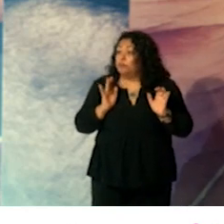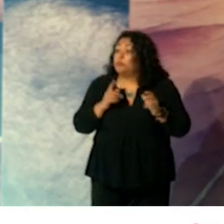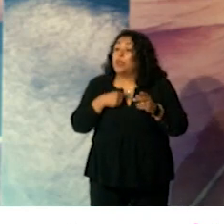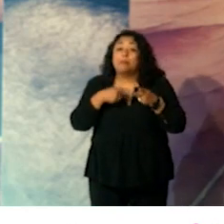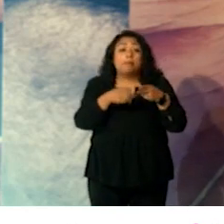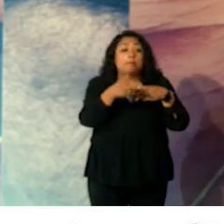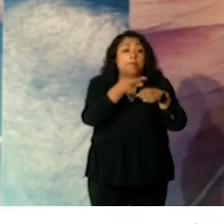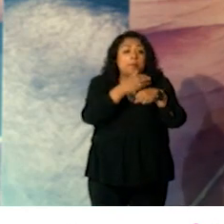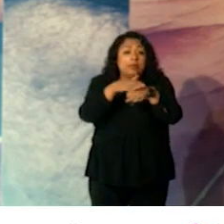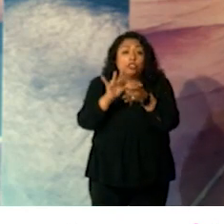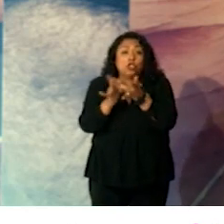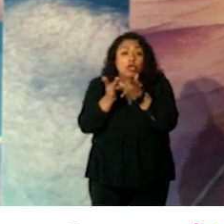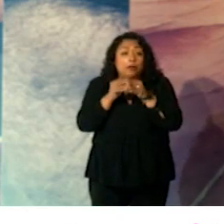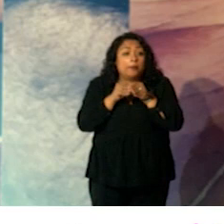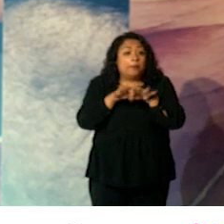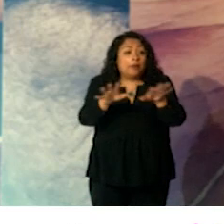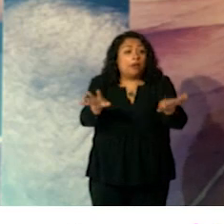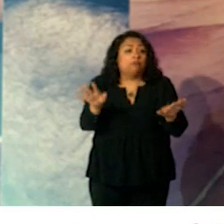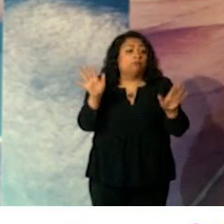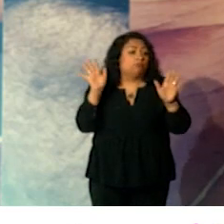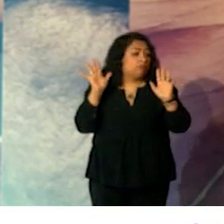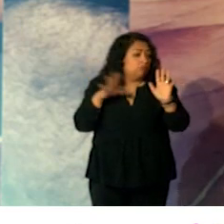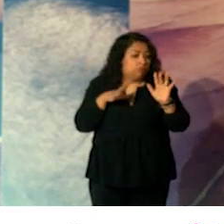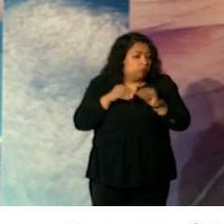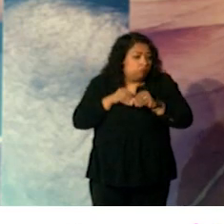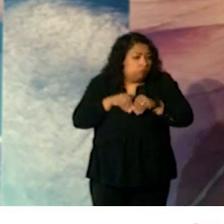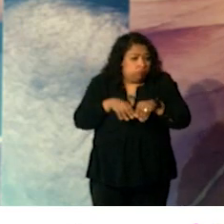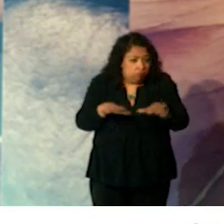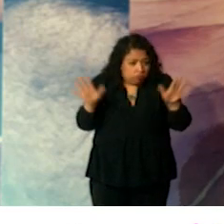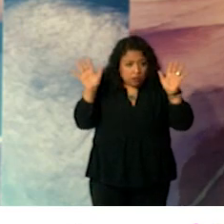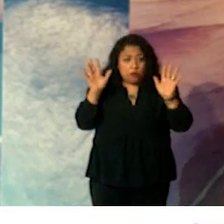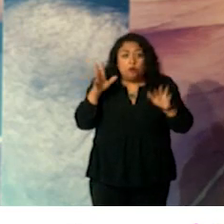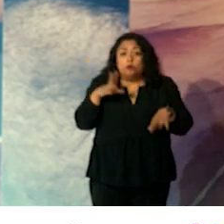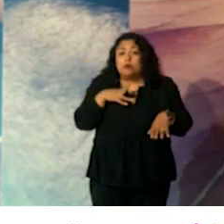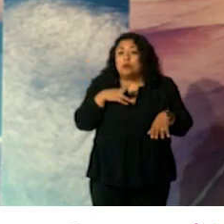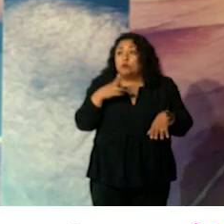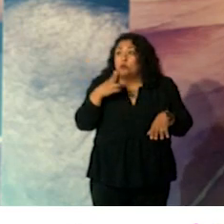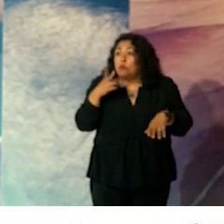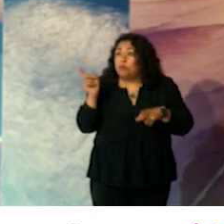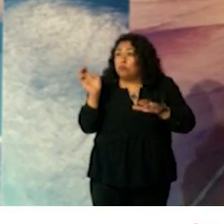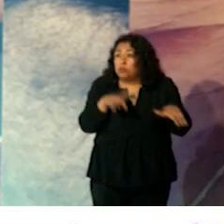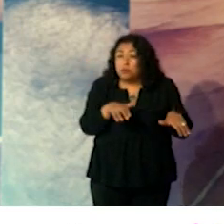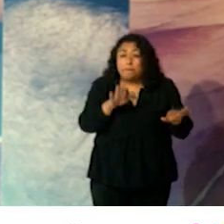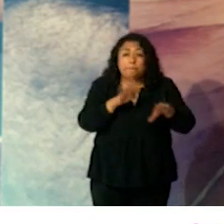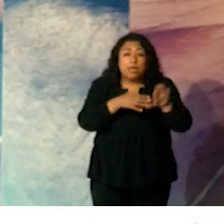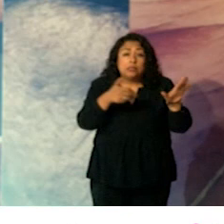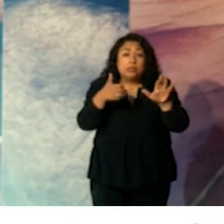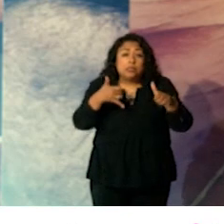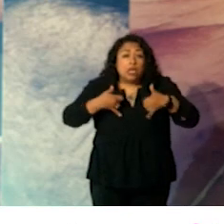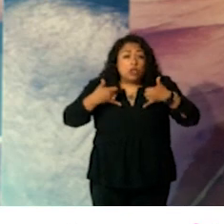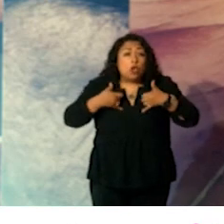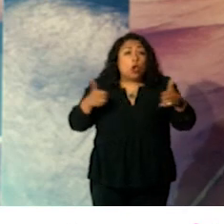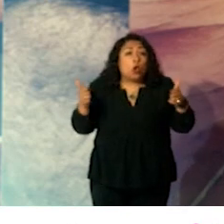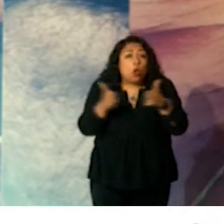Lanzamos la convocatoria en redes sociales con la capacidad que teníamos. Aplicaron más de 600 juventudes